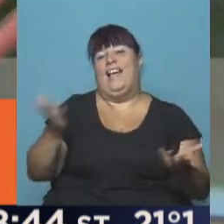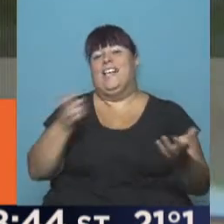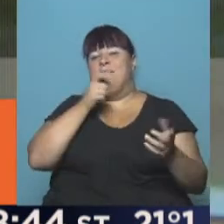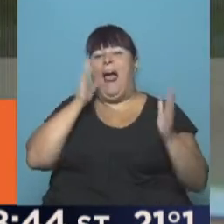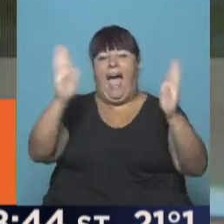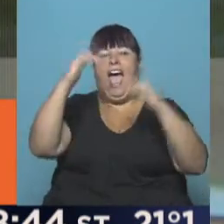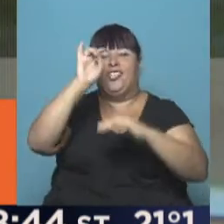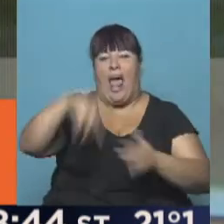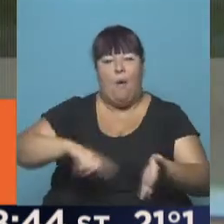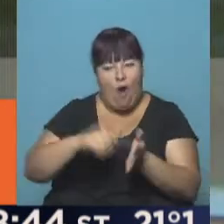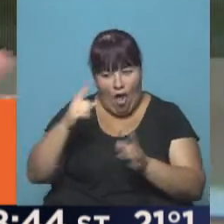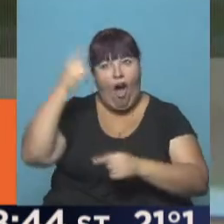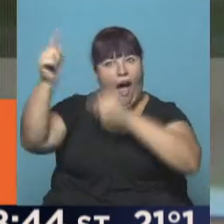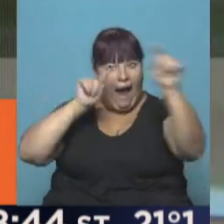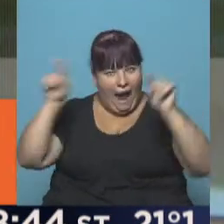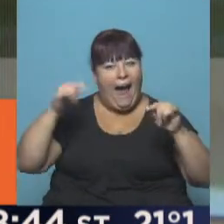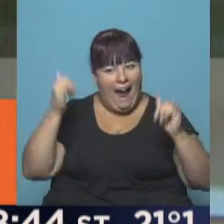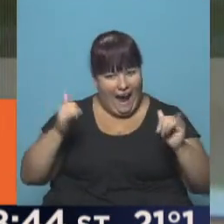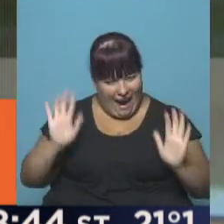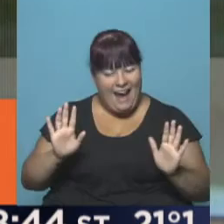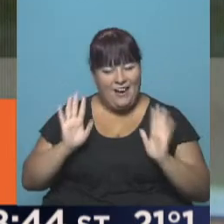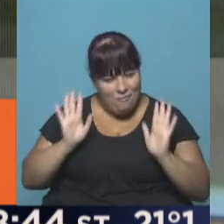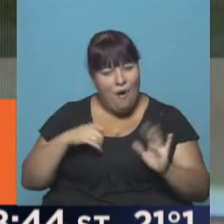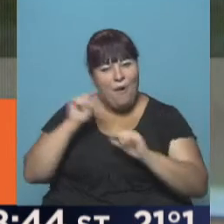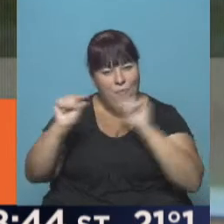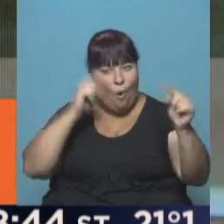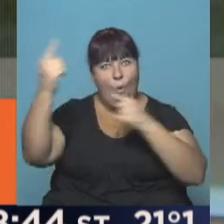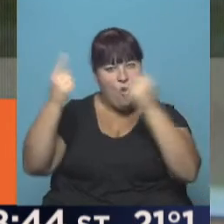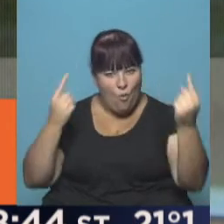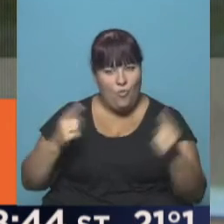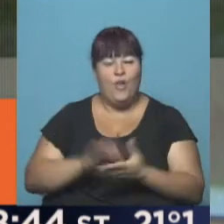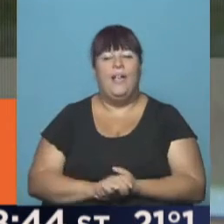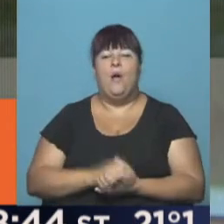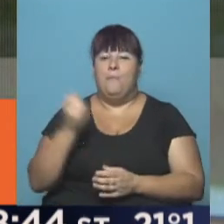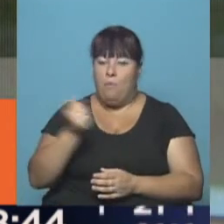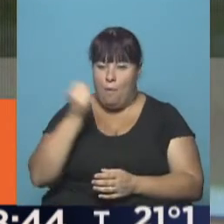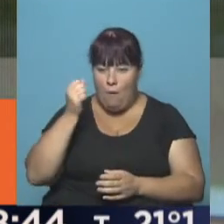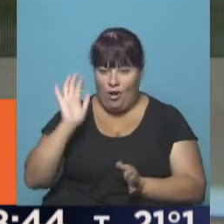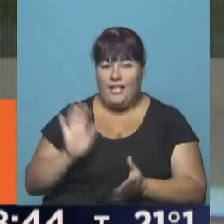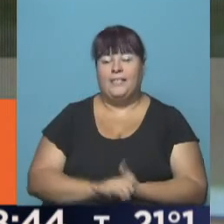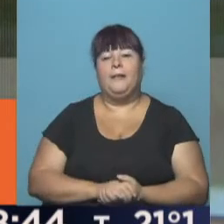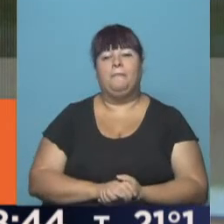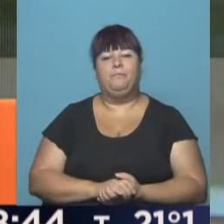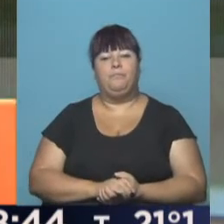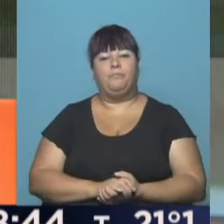solamente nombramos a eso nombró a otros dos muy importantes